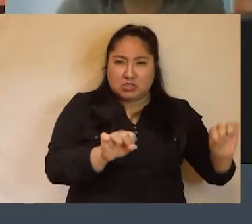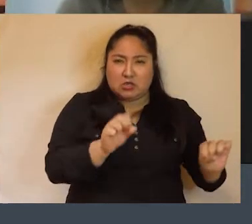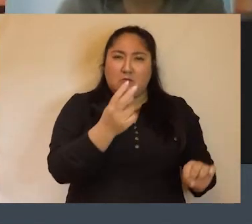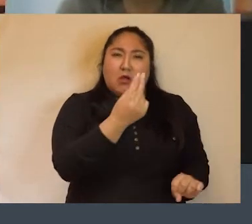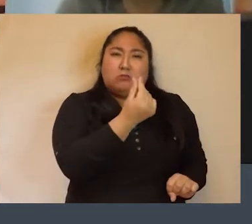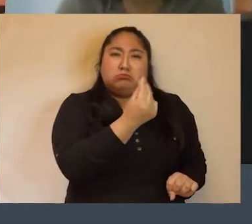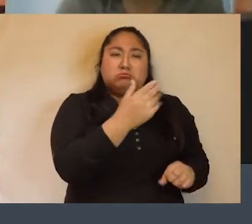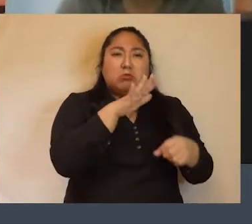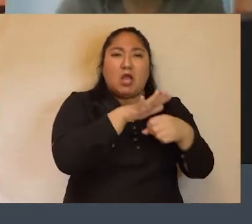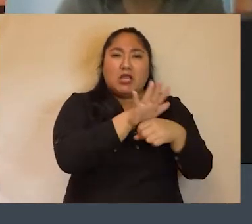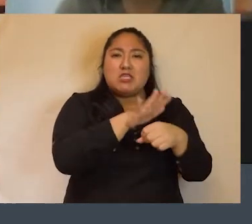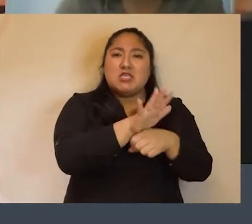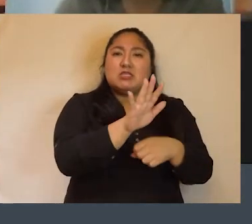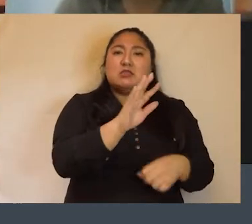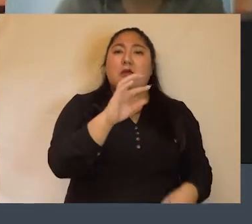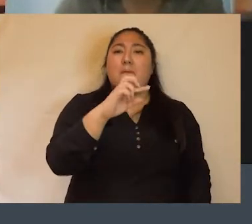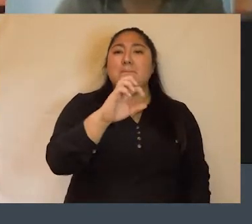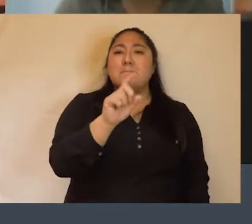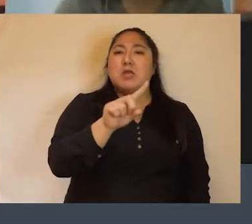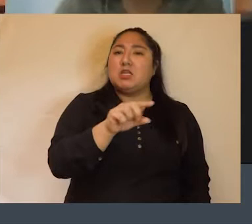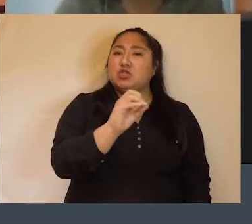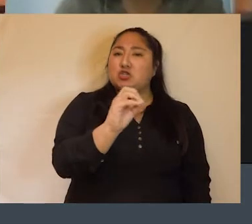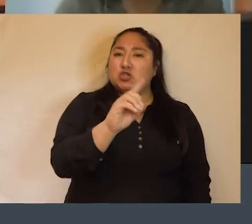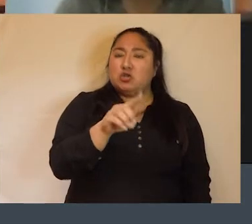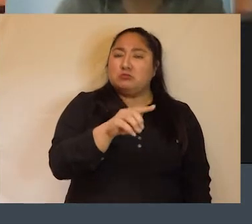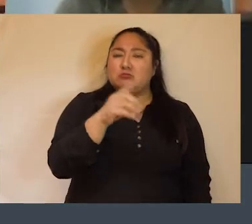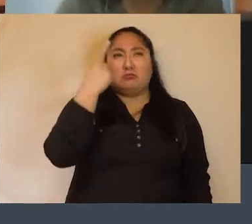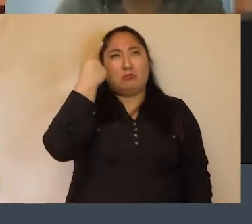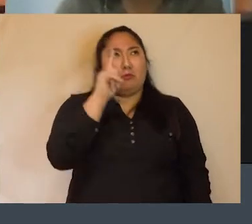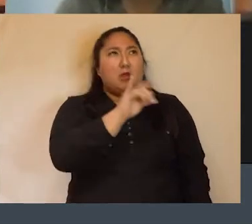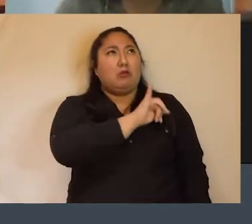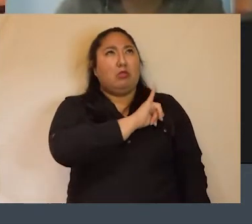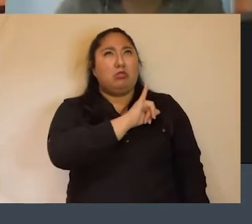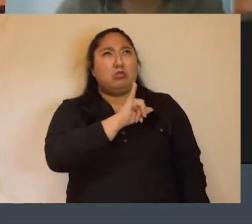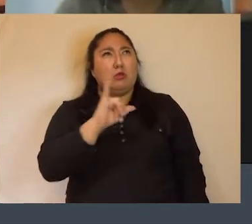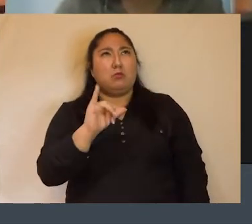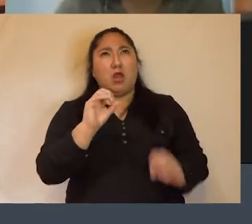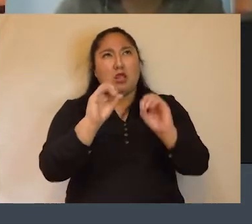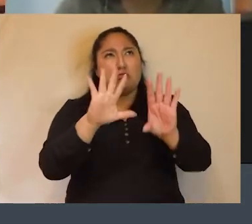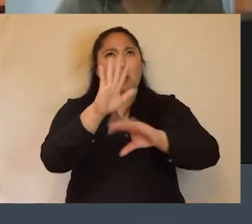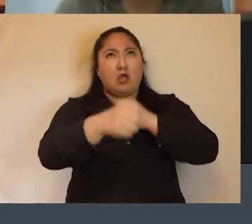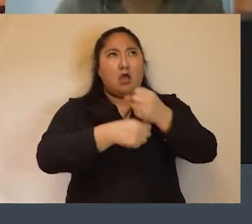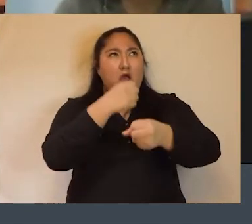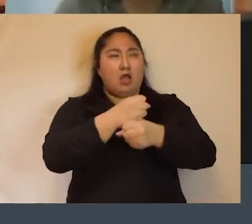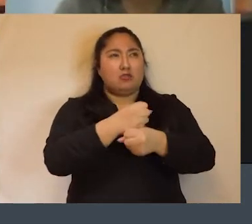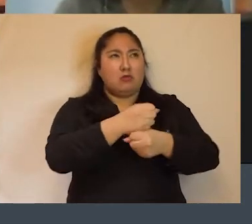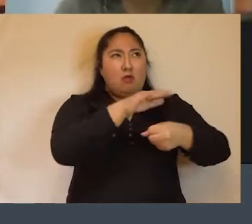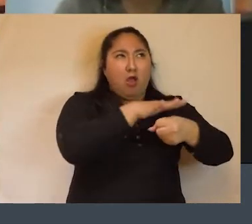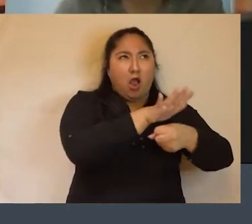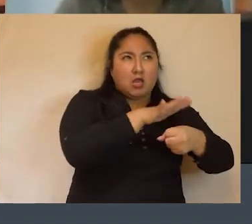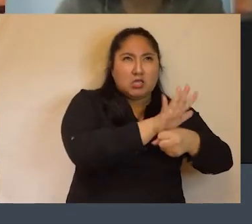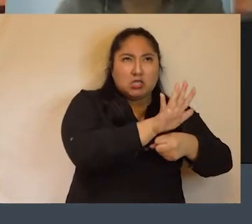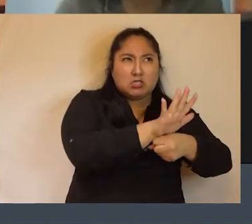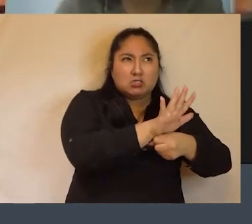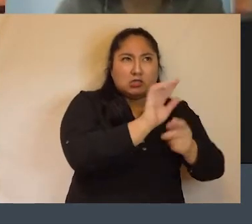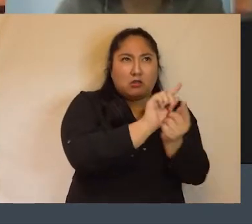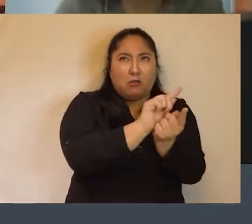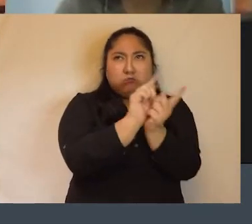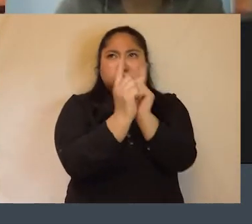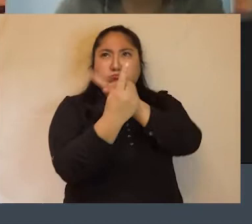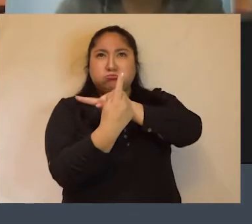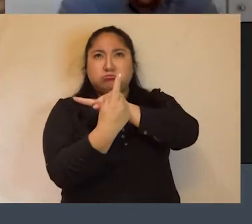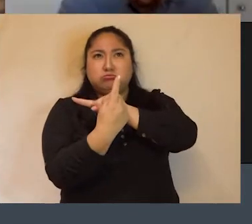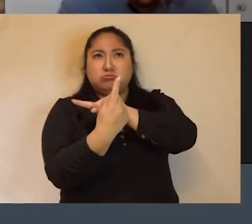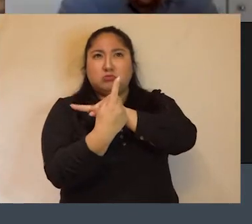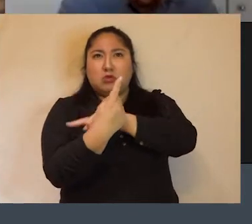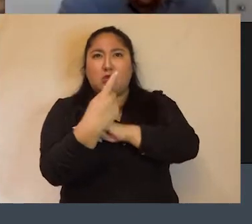al sistema con un valor de acciones de 15 pesos, ¿sí? Pero al cabo de los 10 años, esos 15